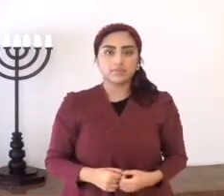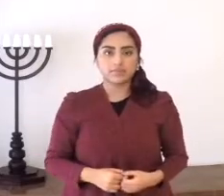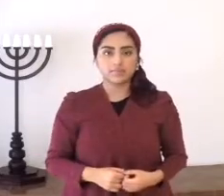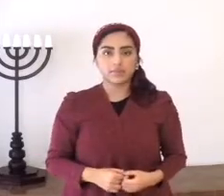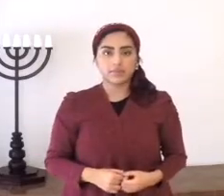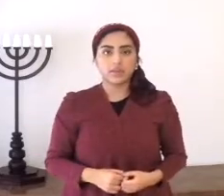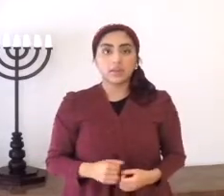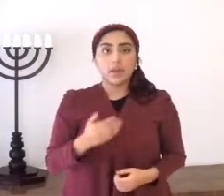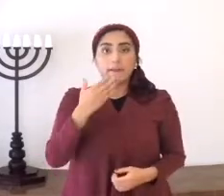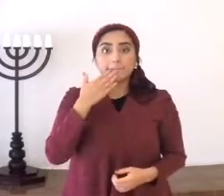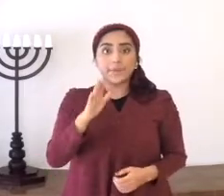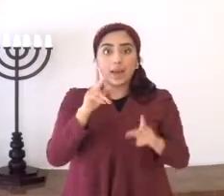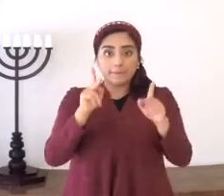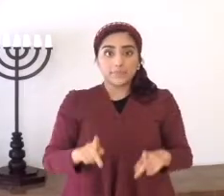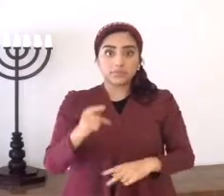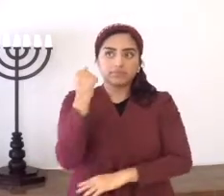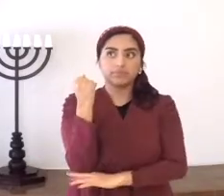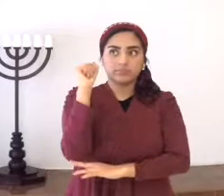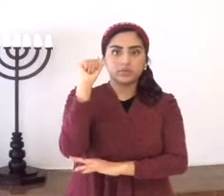luz.